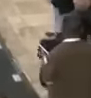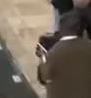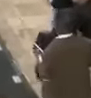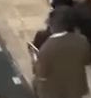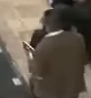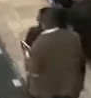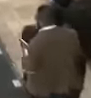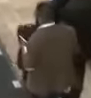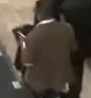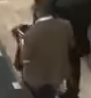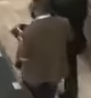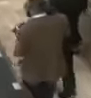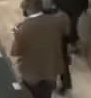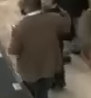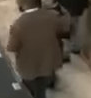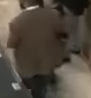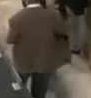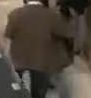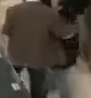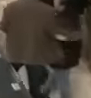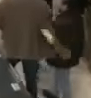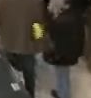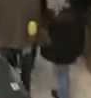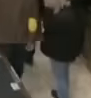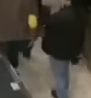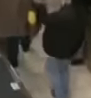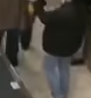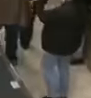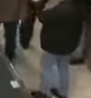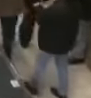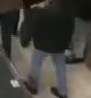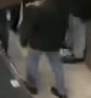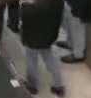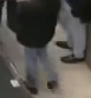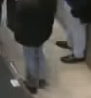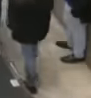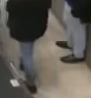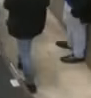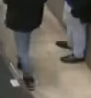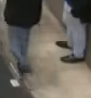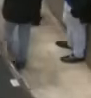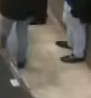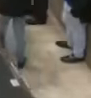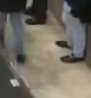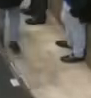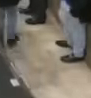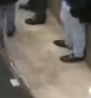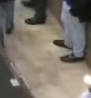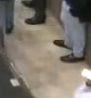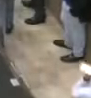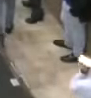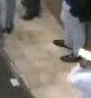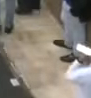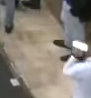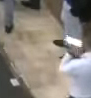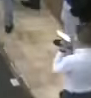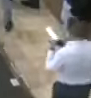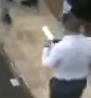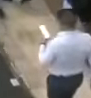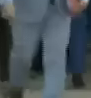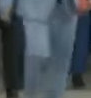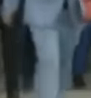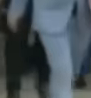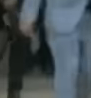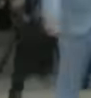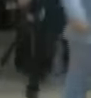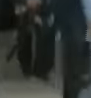y la continuación y recrudecimiento de las ilegales, ilegítimas y criminales medidas coercitivas unilaterales